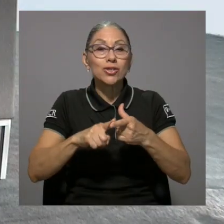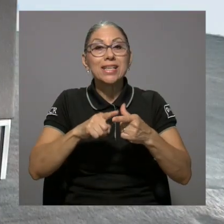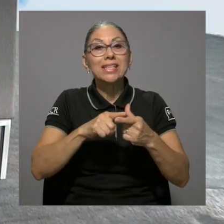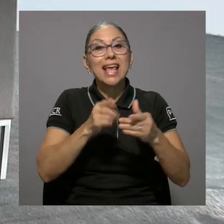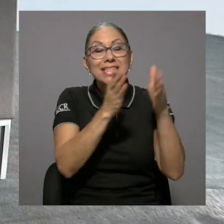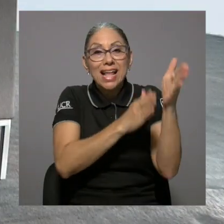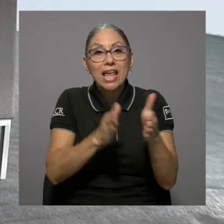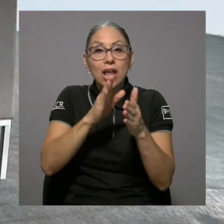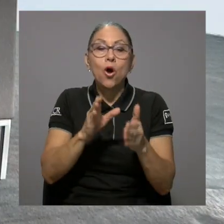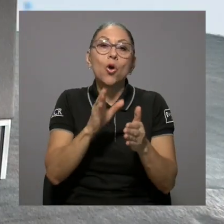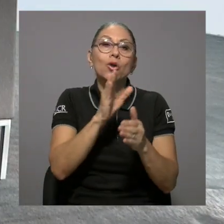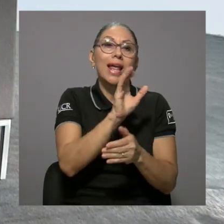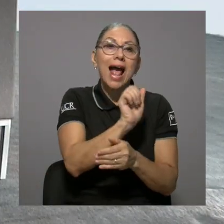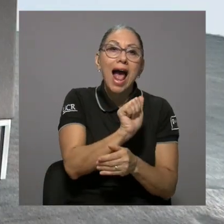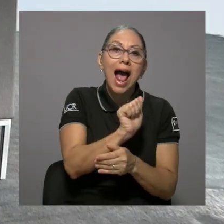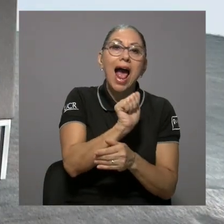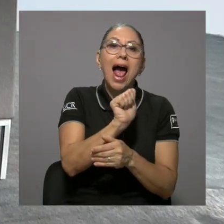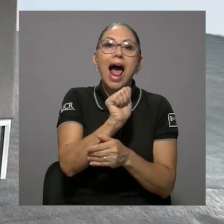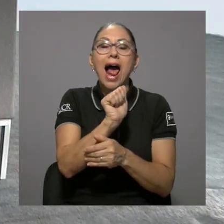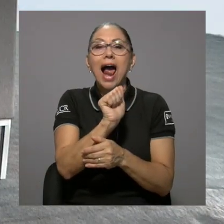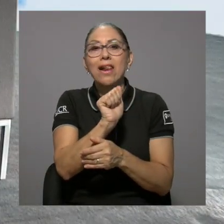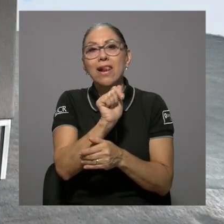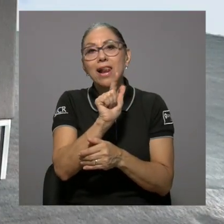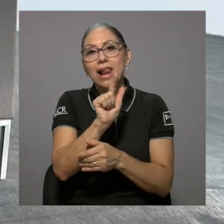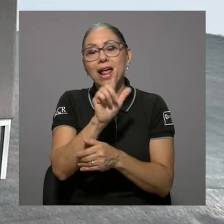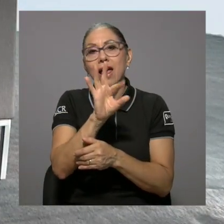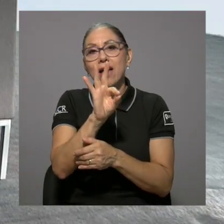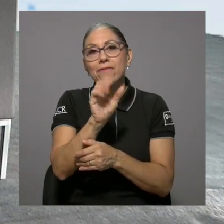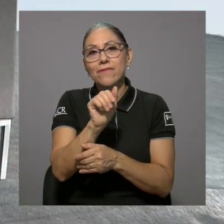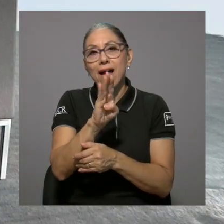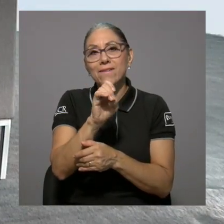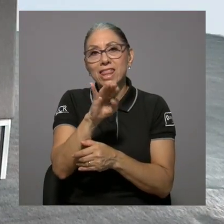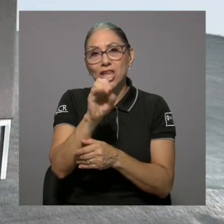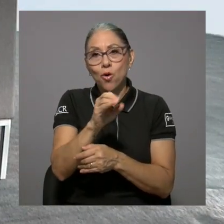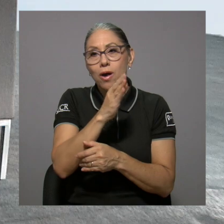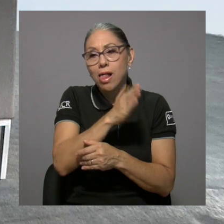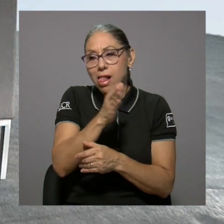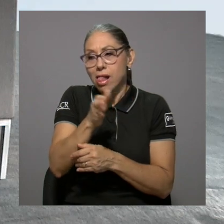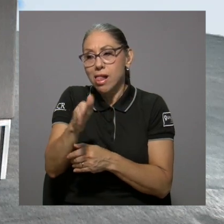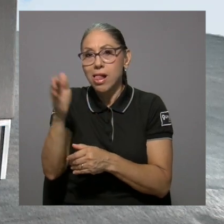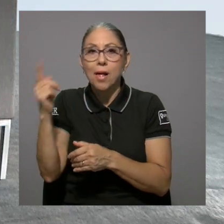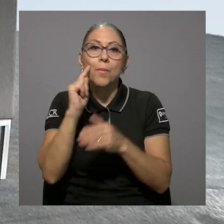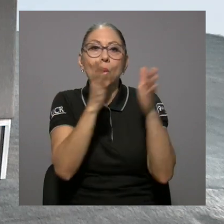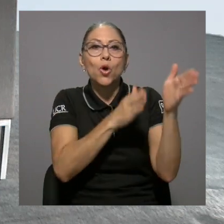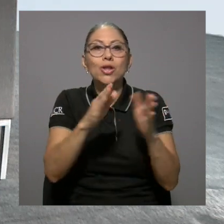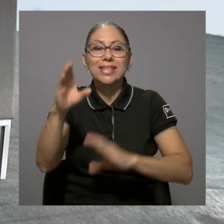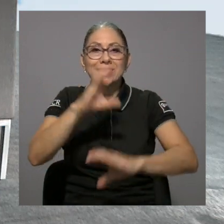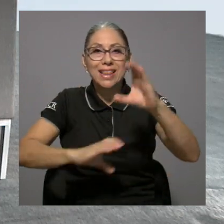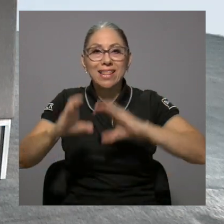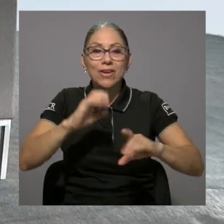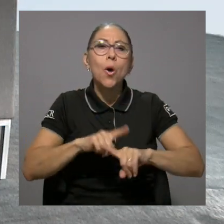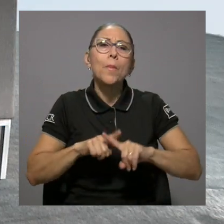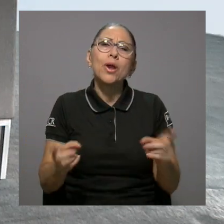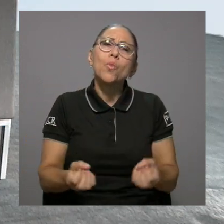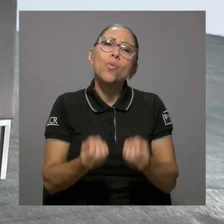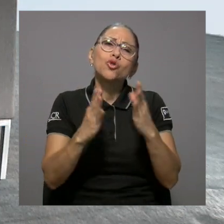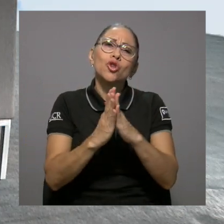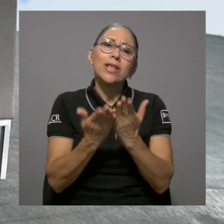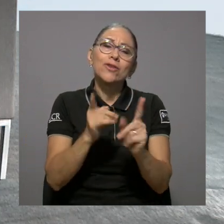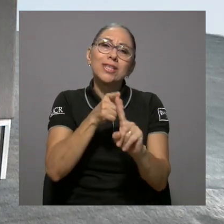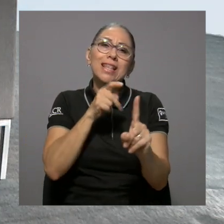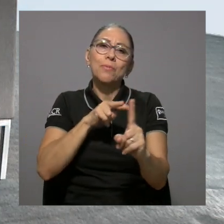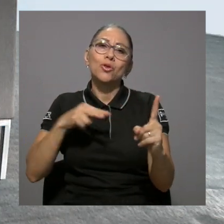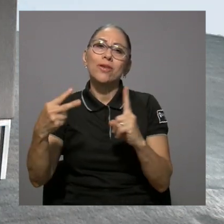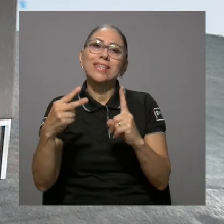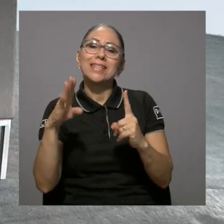por orden científico, sí. Pero se han hecho muchísimos libros desde el punto de vista de la botánica y no